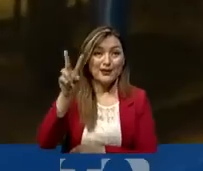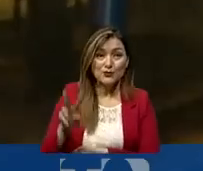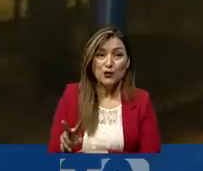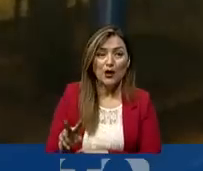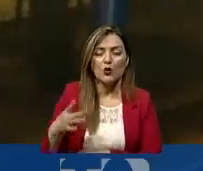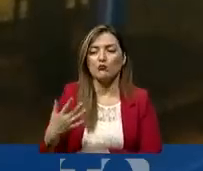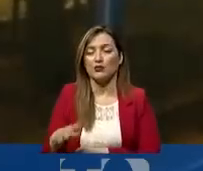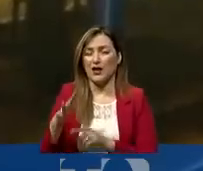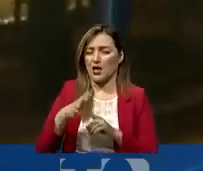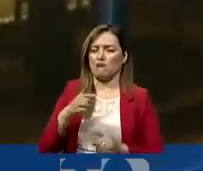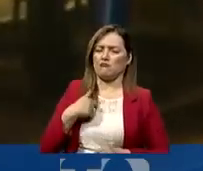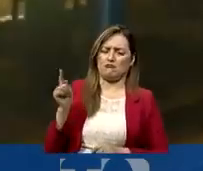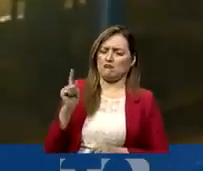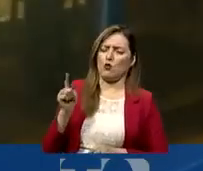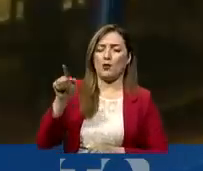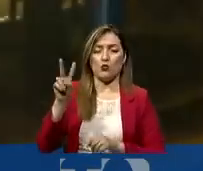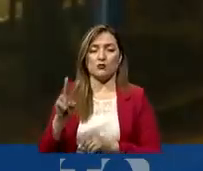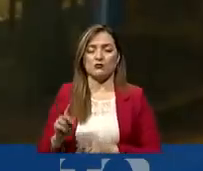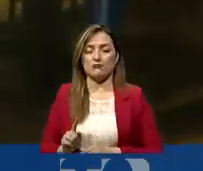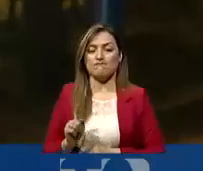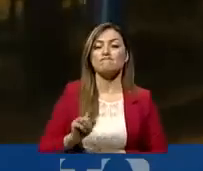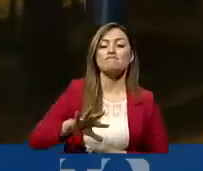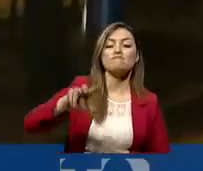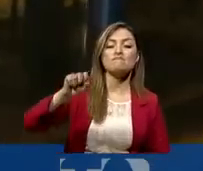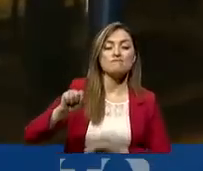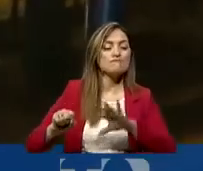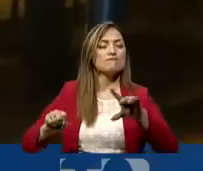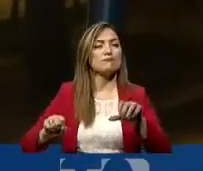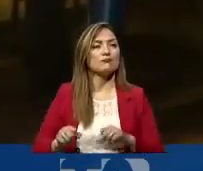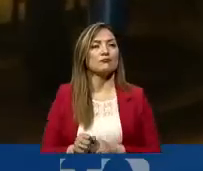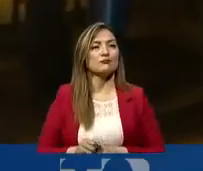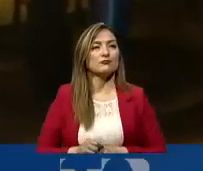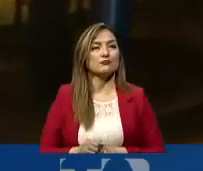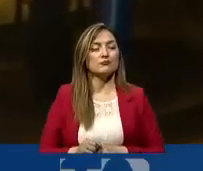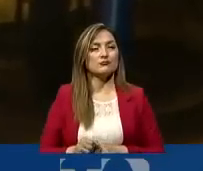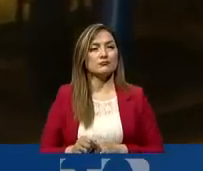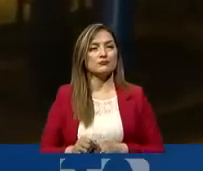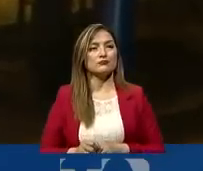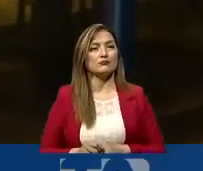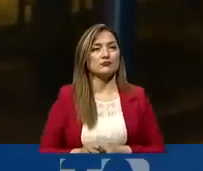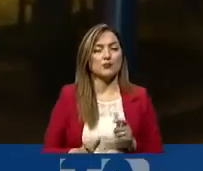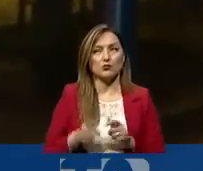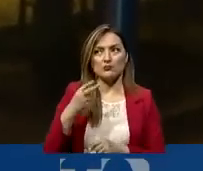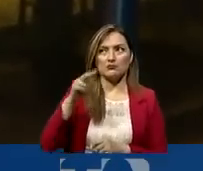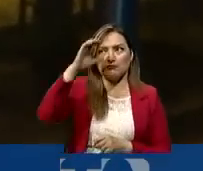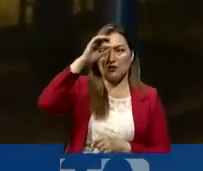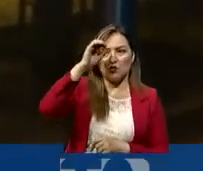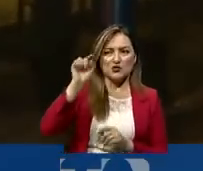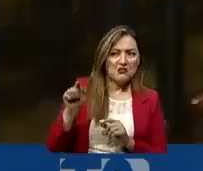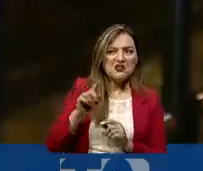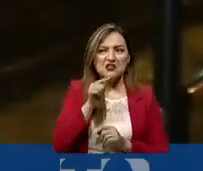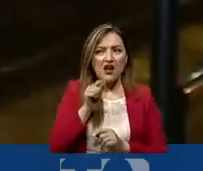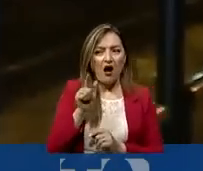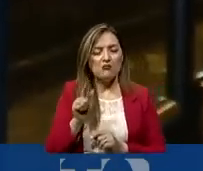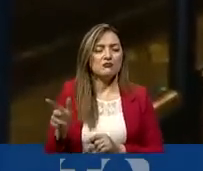venezolanos que vienen y le quitan las cosas a los que no saben que ellos son los ladrones. Y uno por miedo a veces no dice